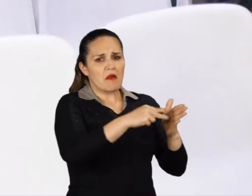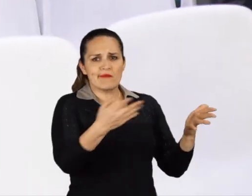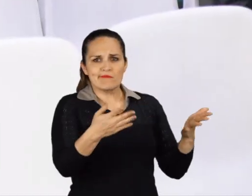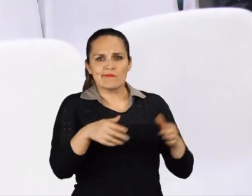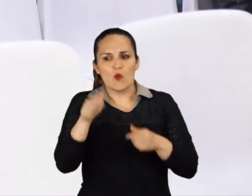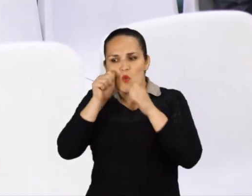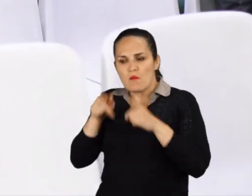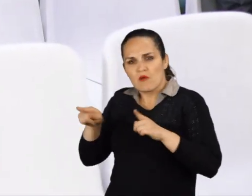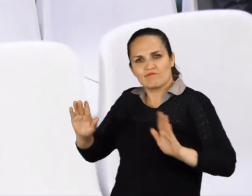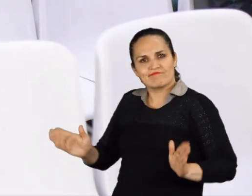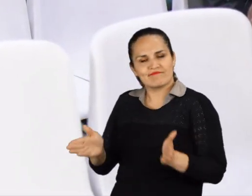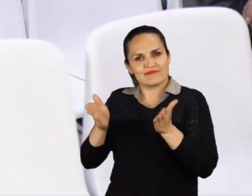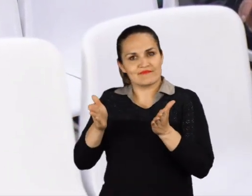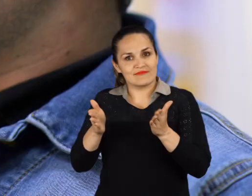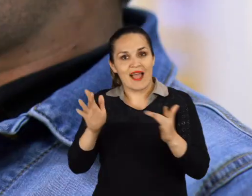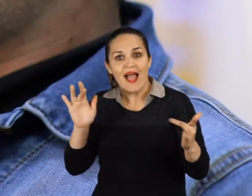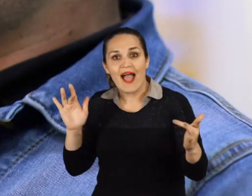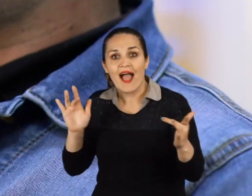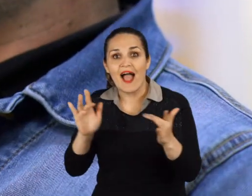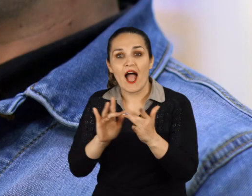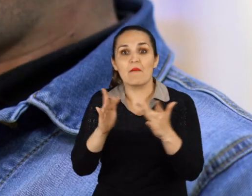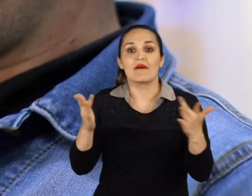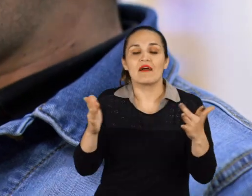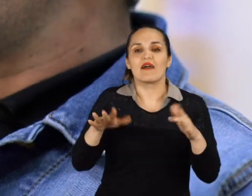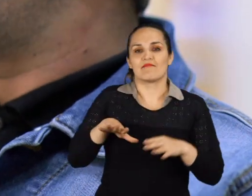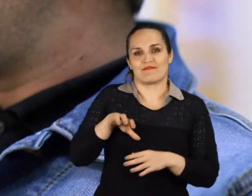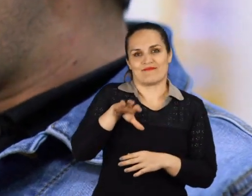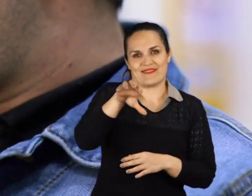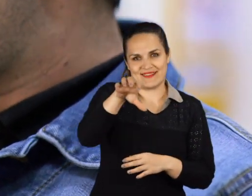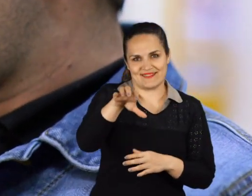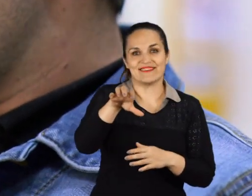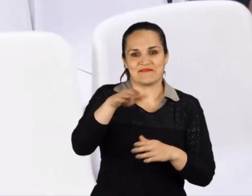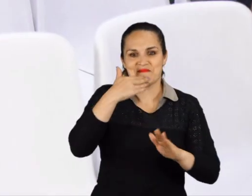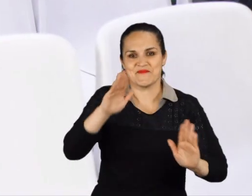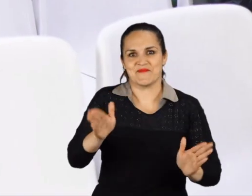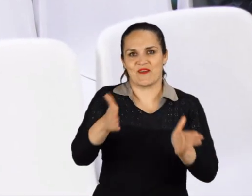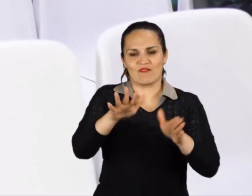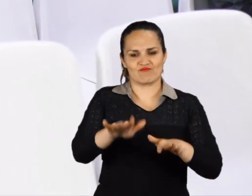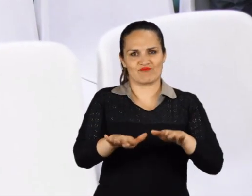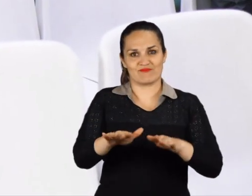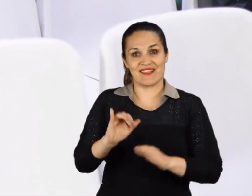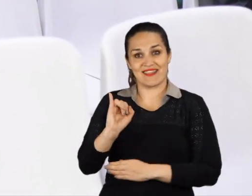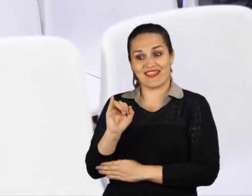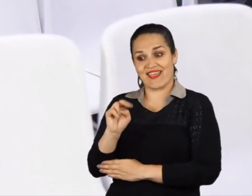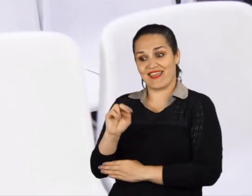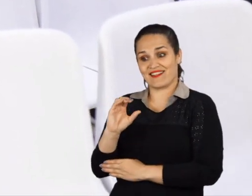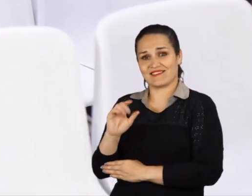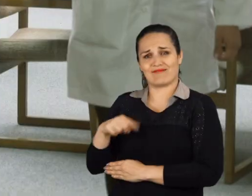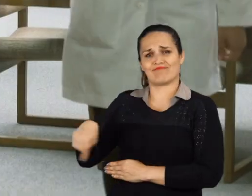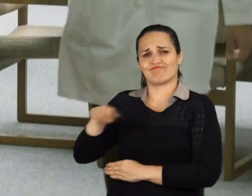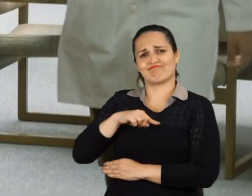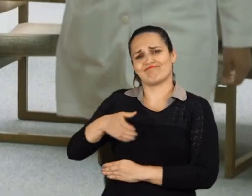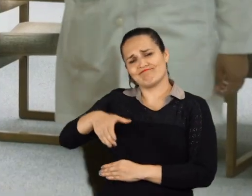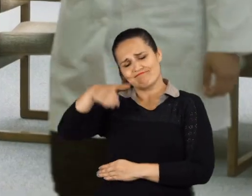investigación, como en la ortopedia oncológica, tema en el que los profesionales del INC son unos verdaderos expertos.